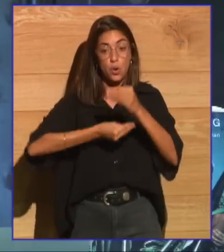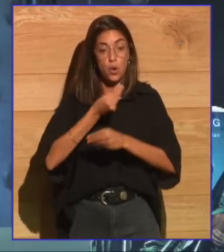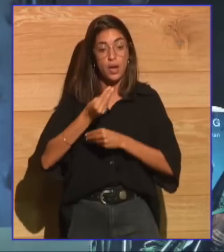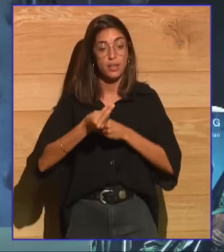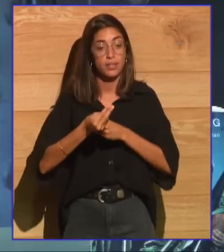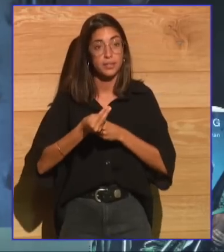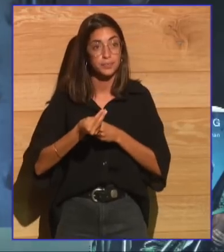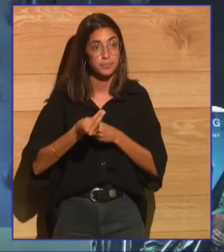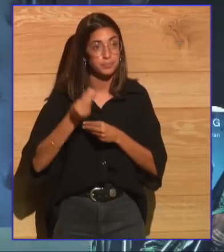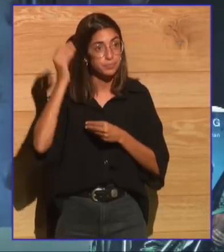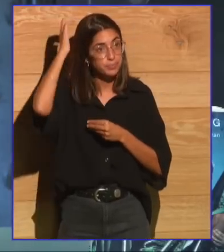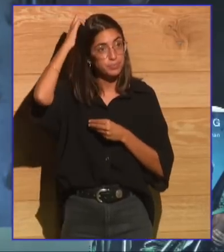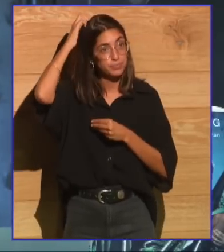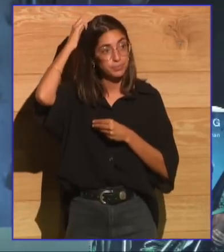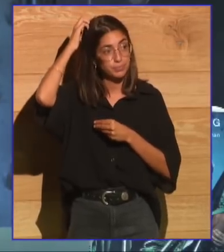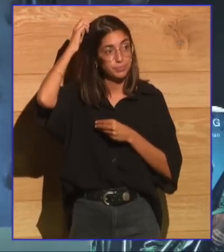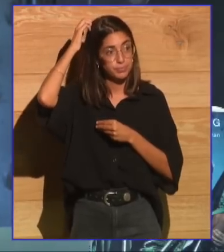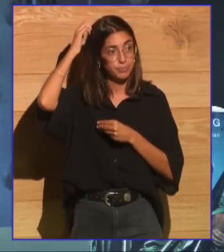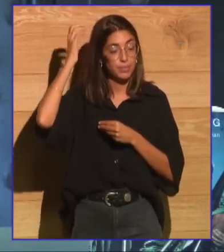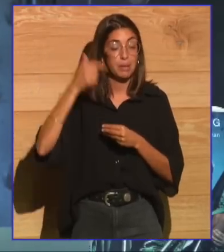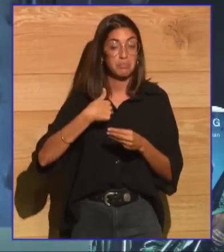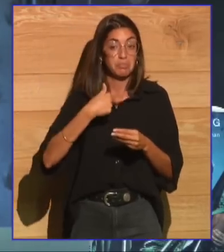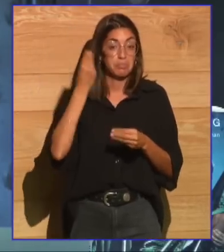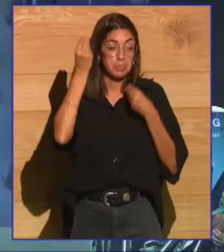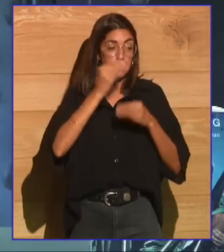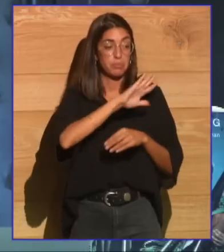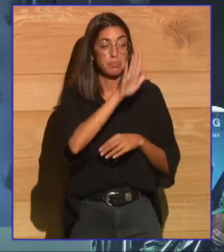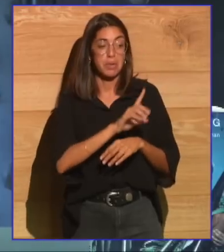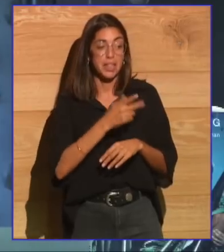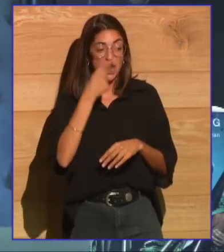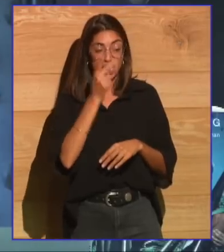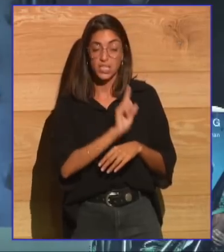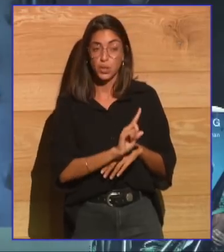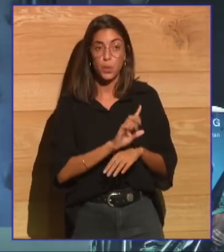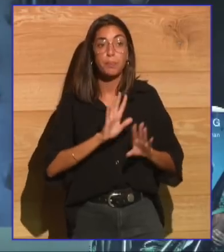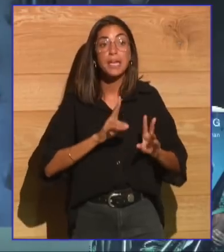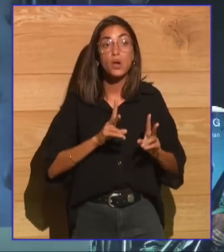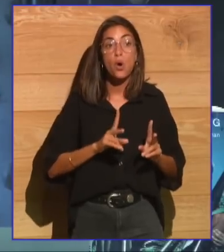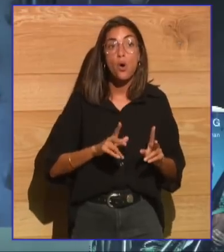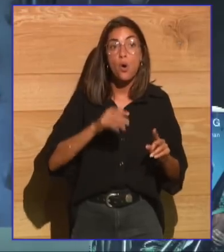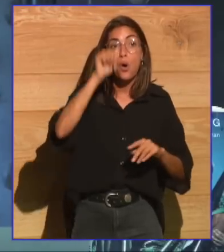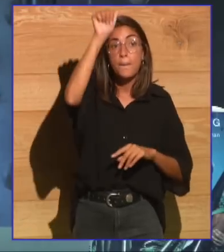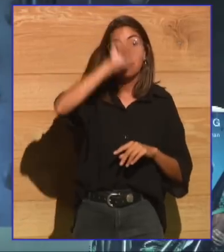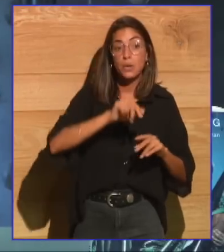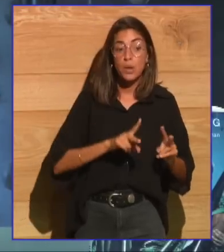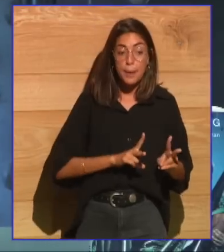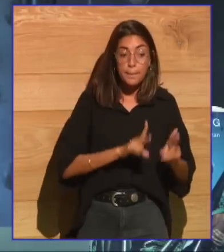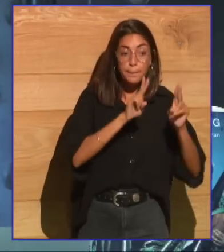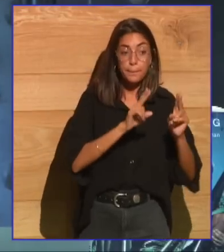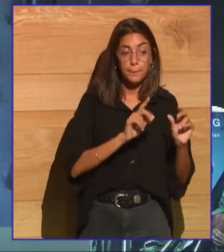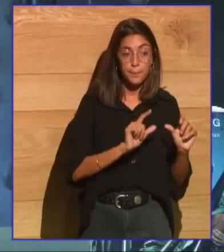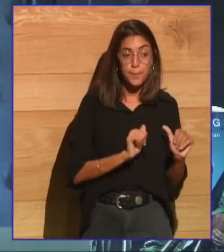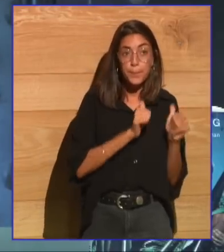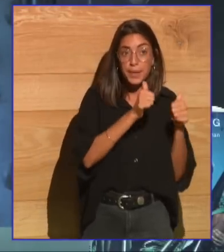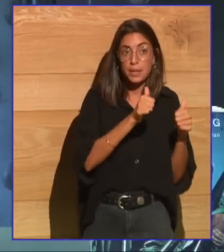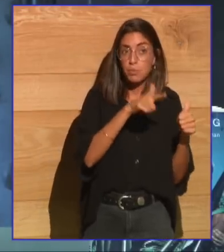que lo dijimos otra vez a mí particularmente no me parece muy interesante nos dé lo mejor de acho landis y sin embargo el prólogo inicial es maravillosa absoluta